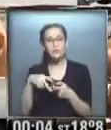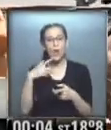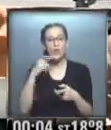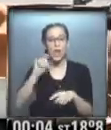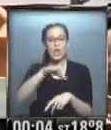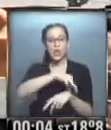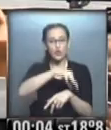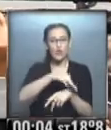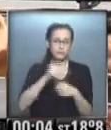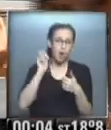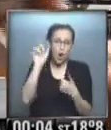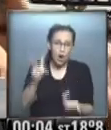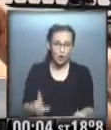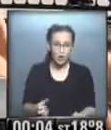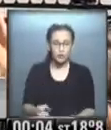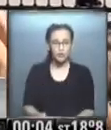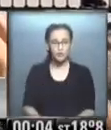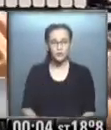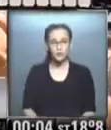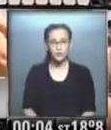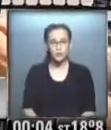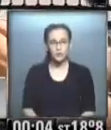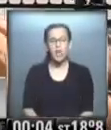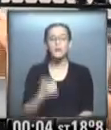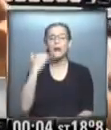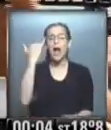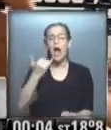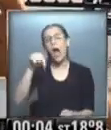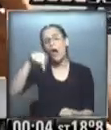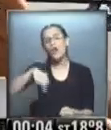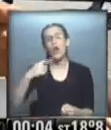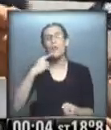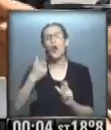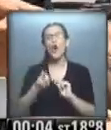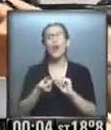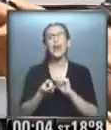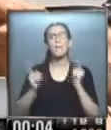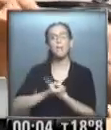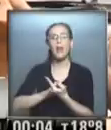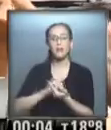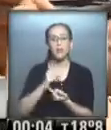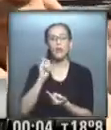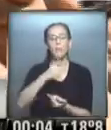prevén sabiamente en la Constitución una situación como puede ser un viaje o una